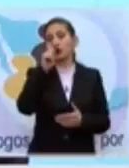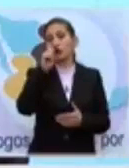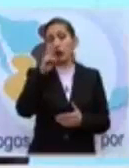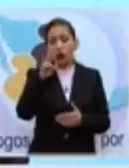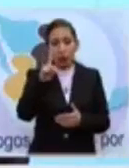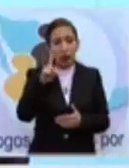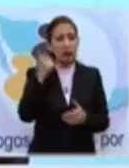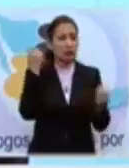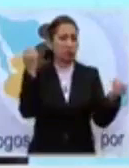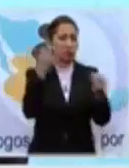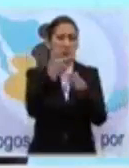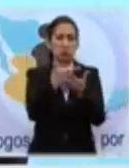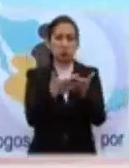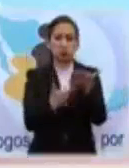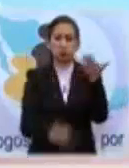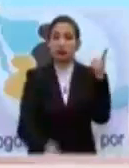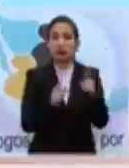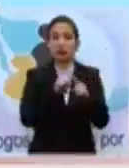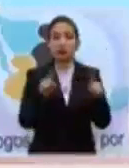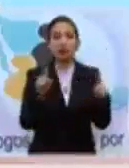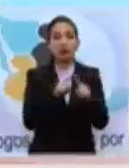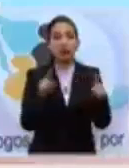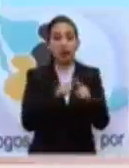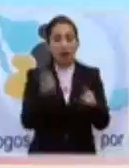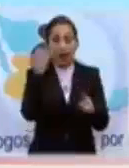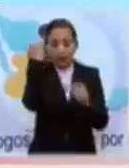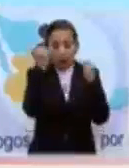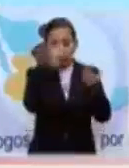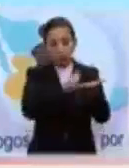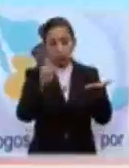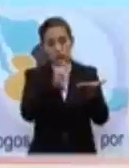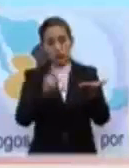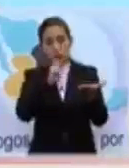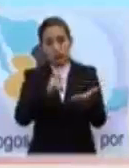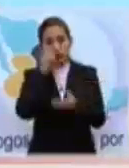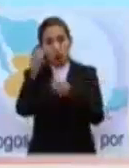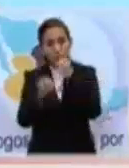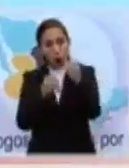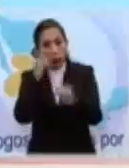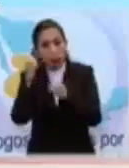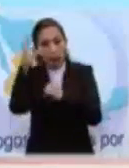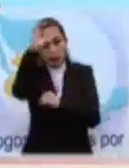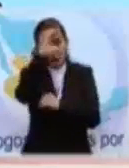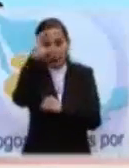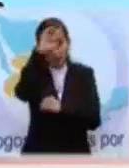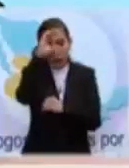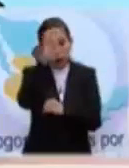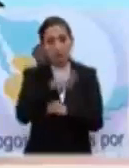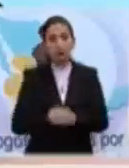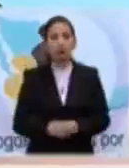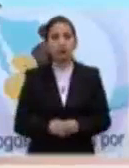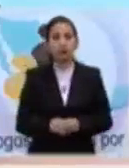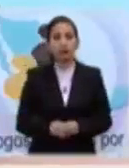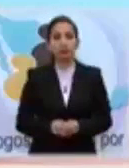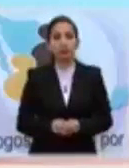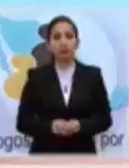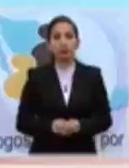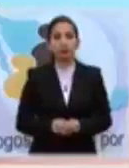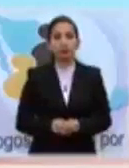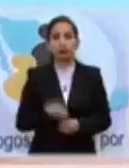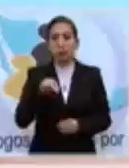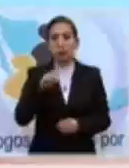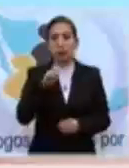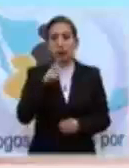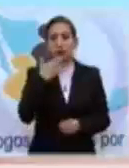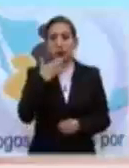amplísima cantidad de artículos científicos y de obra publicada. Don Miguel, bienvenido